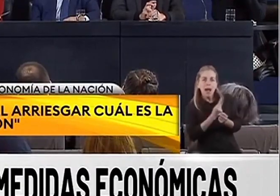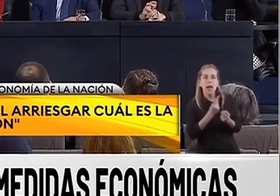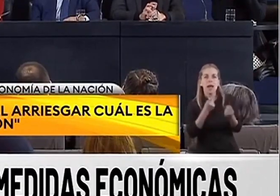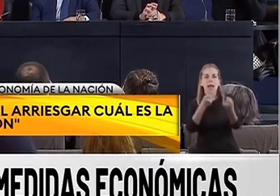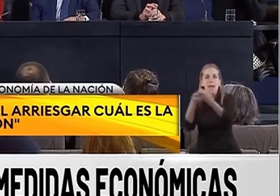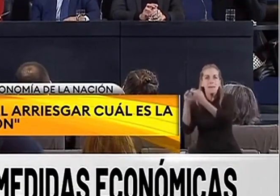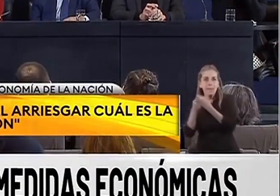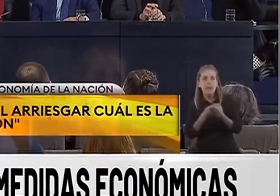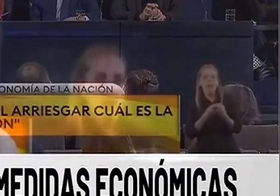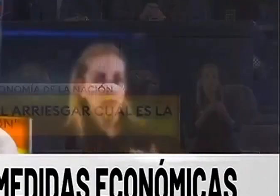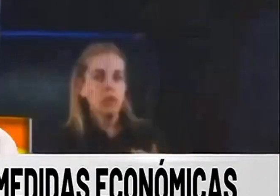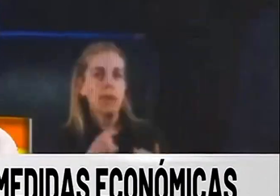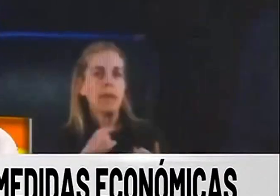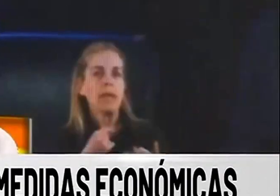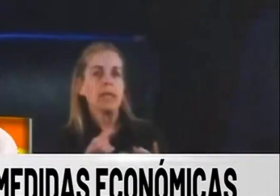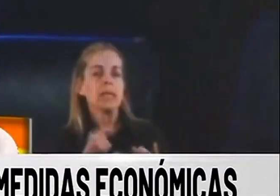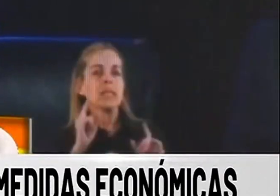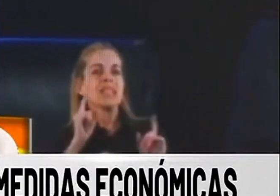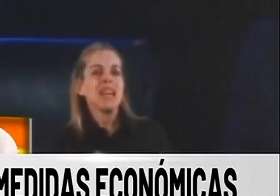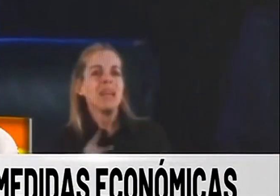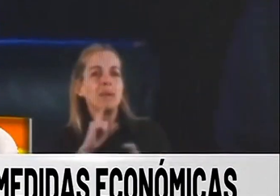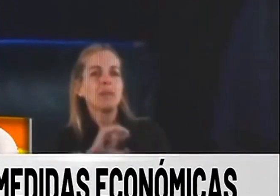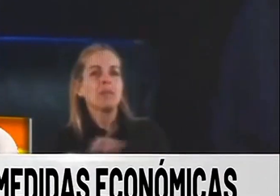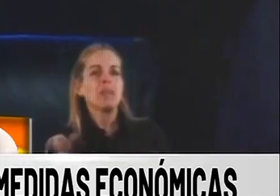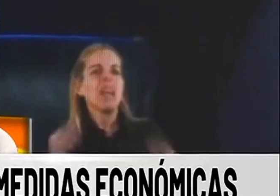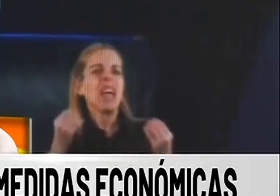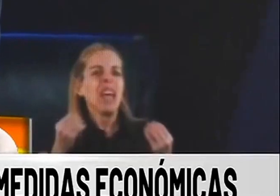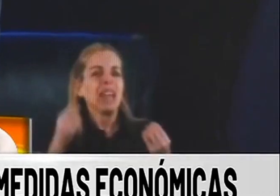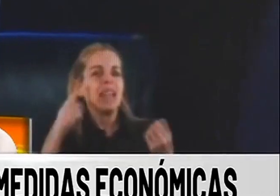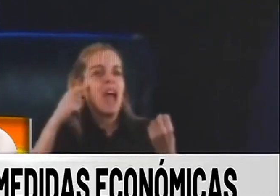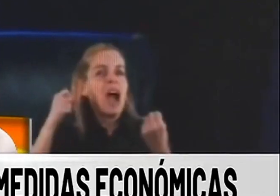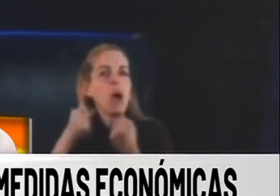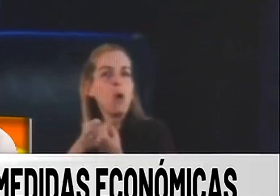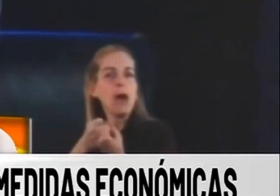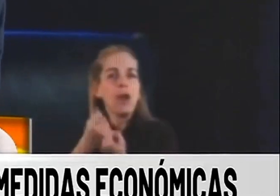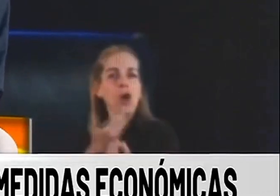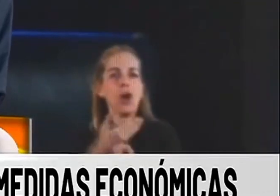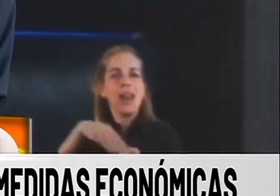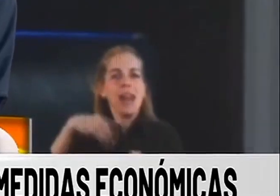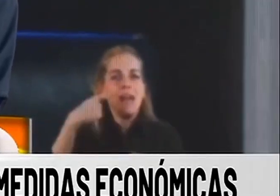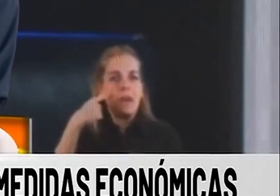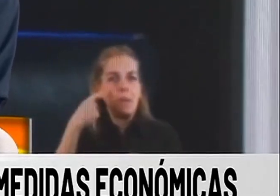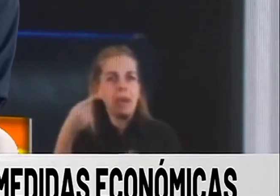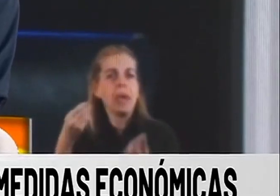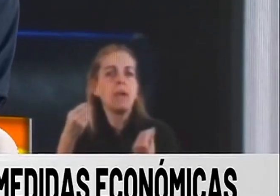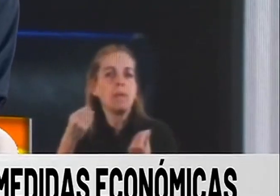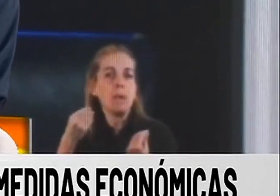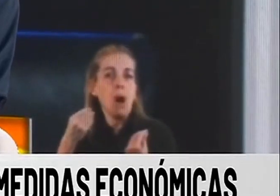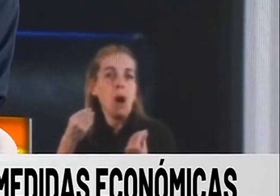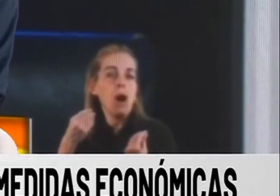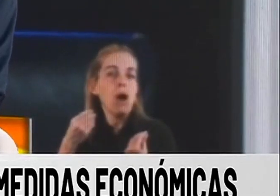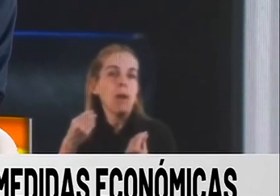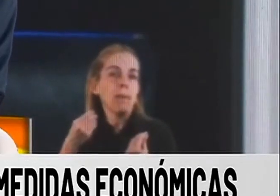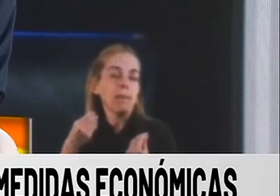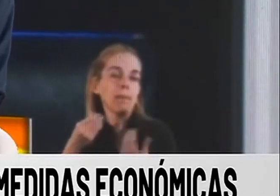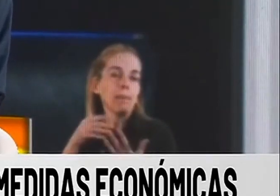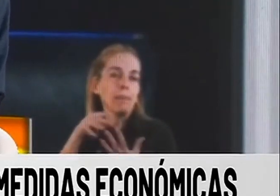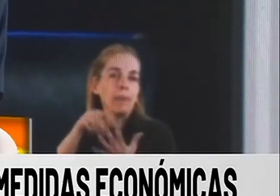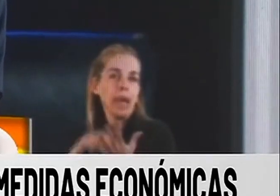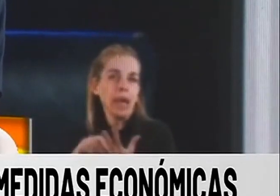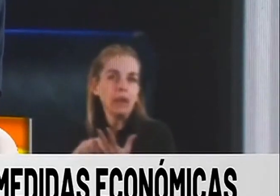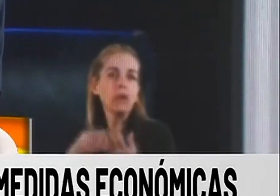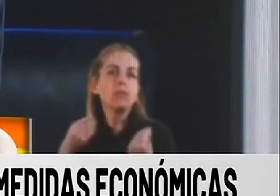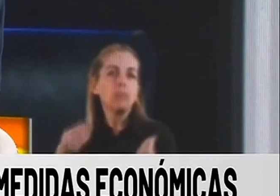más como un ciudadano más que estaba esperando de la ministra hoy y bueno que me explique a ver si se va a parar la espiral inflacionaria